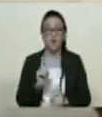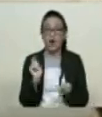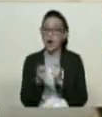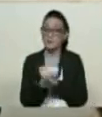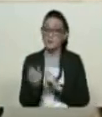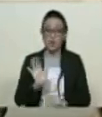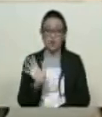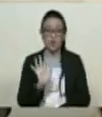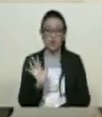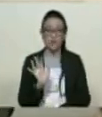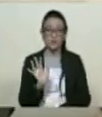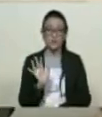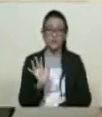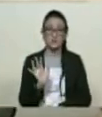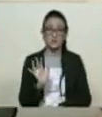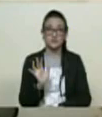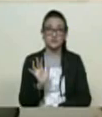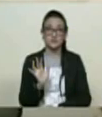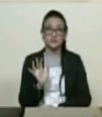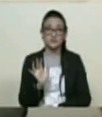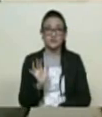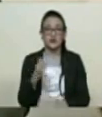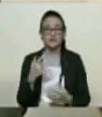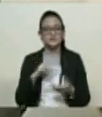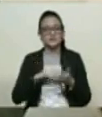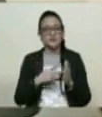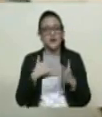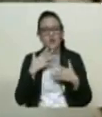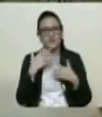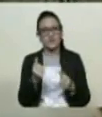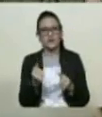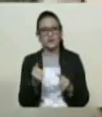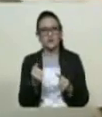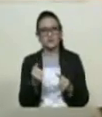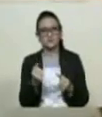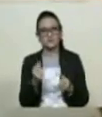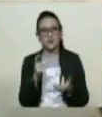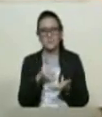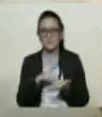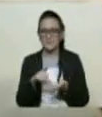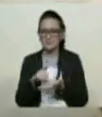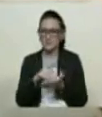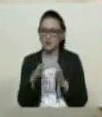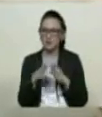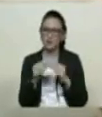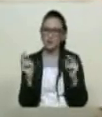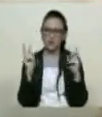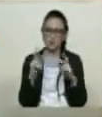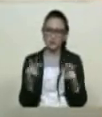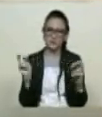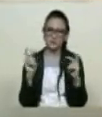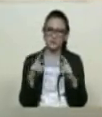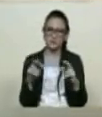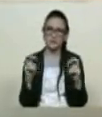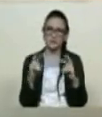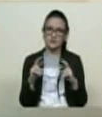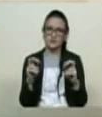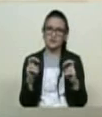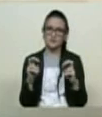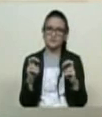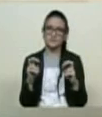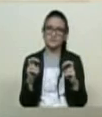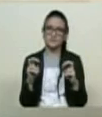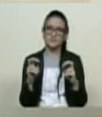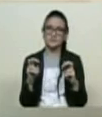modificados, es decir, confianza. Participando en todas esas auditorías, nosotros